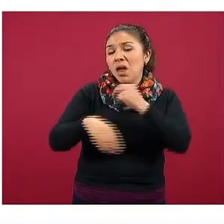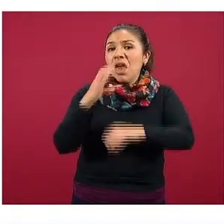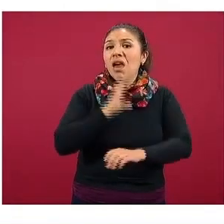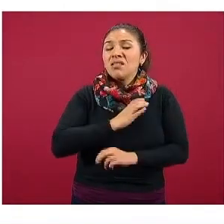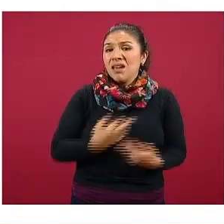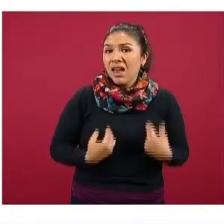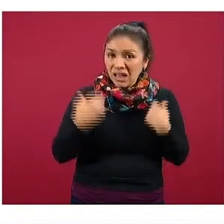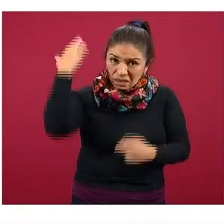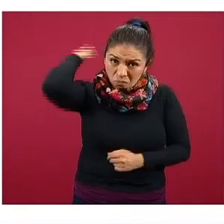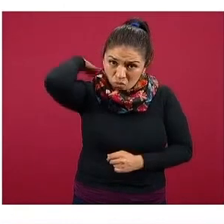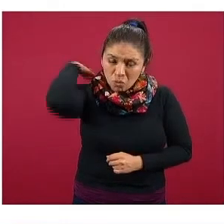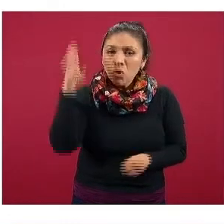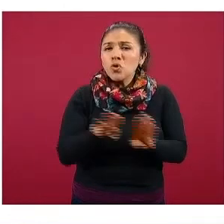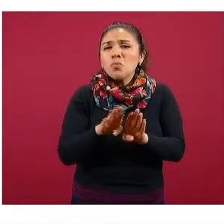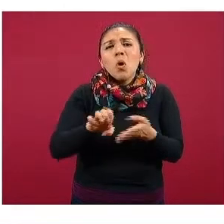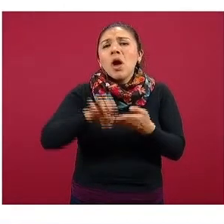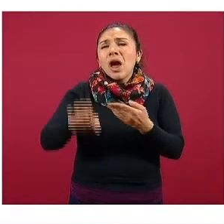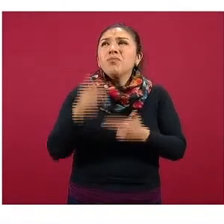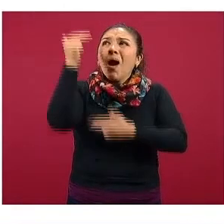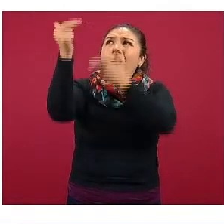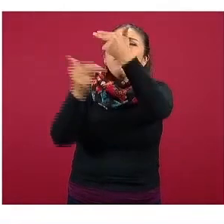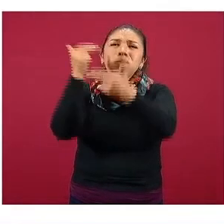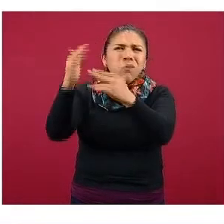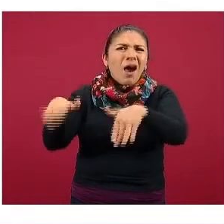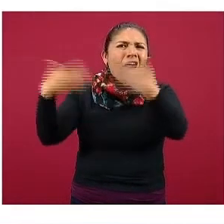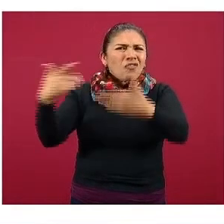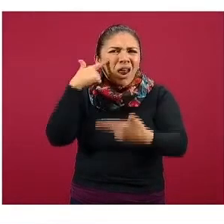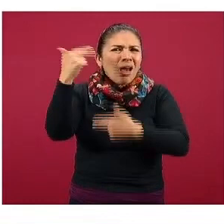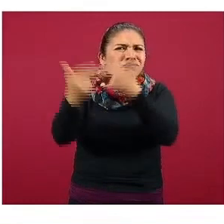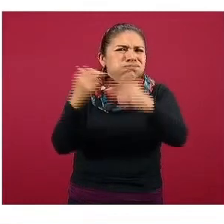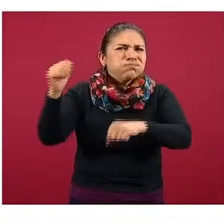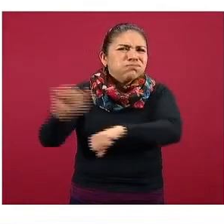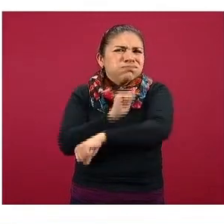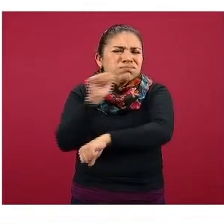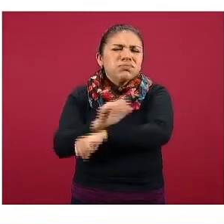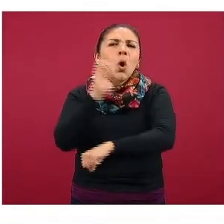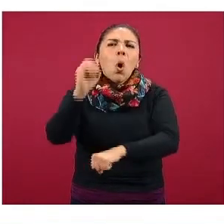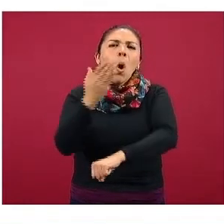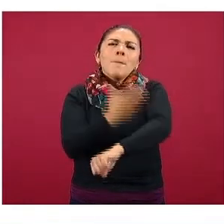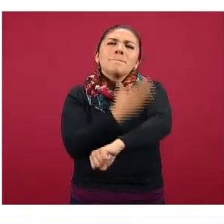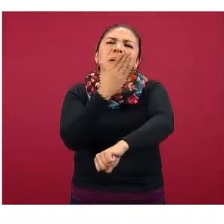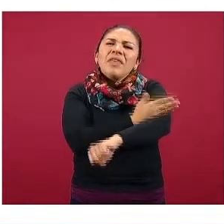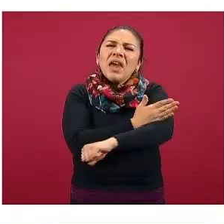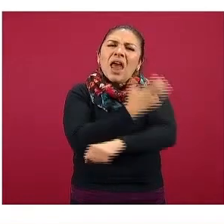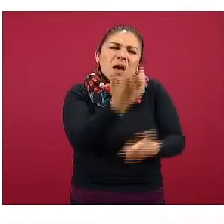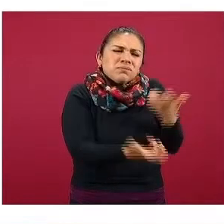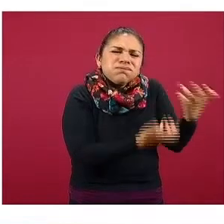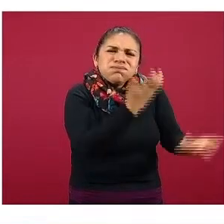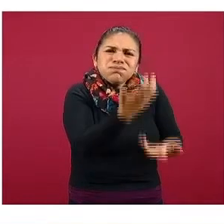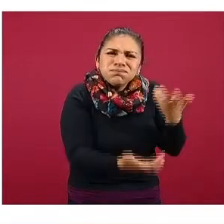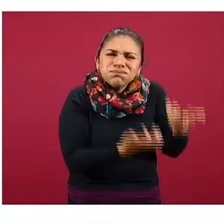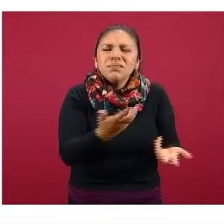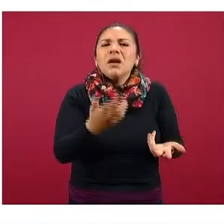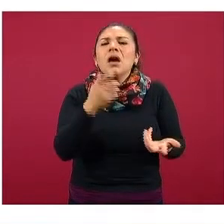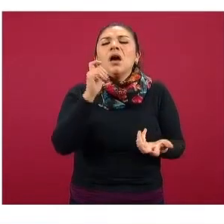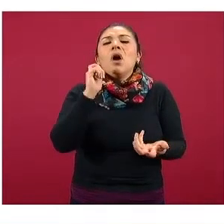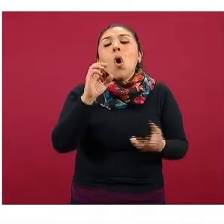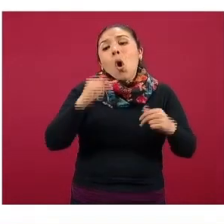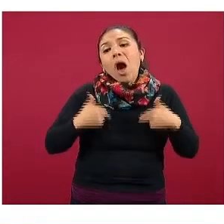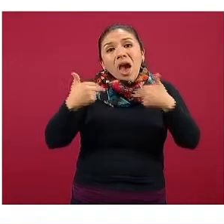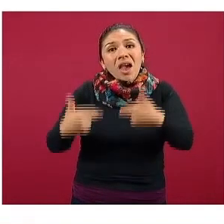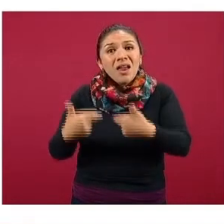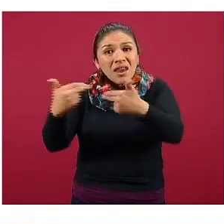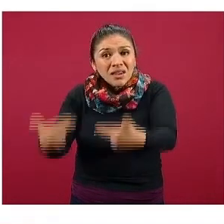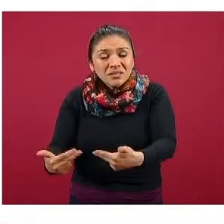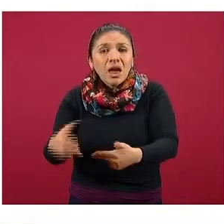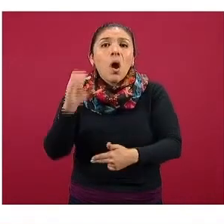pulmón. Entre ellos está la contaminación ambiental, el humo de leña o el humo de parrillas de carbón, los factores genéticos,